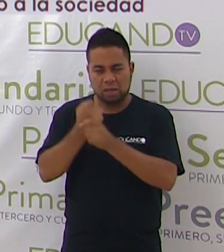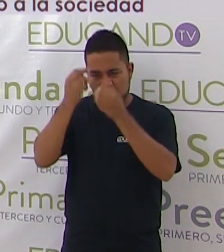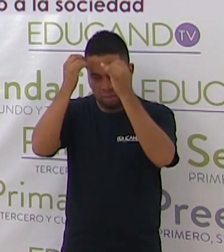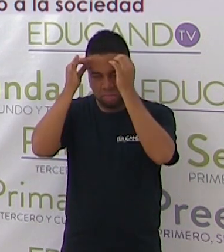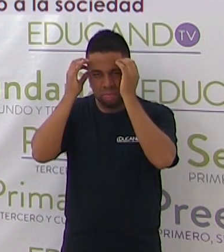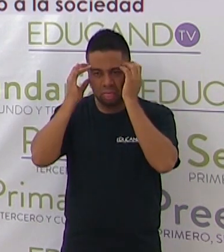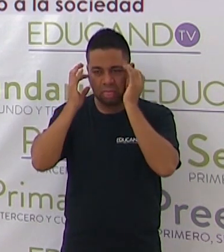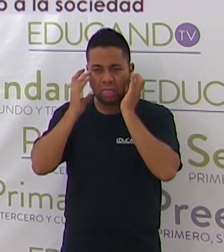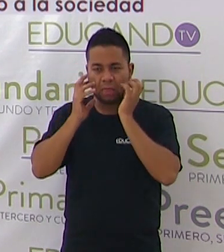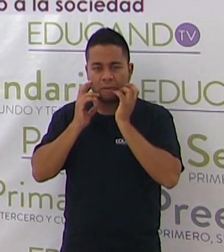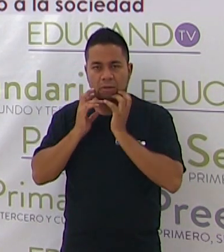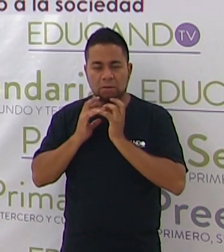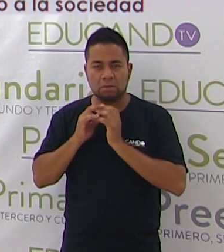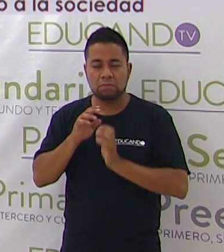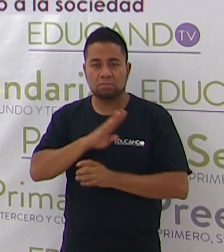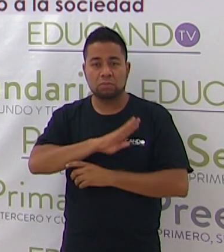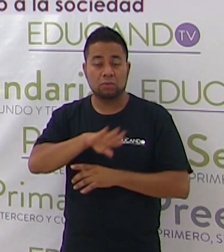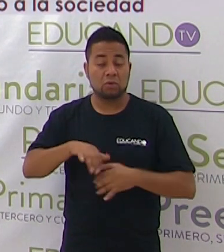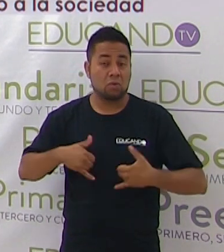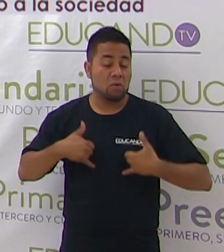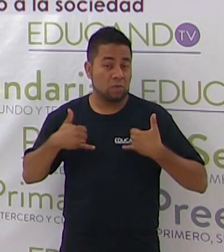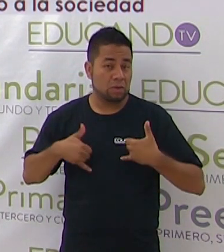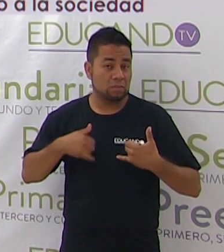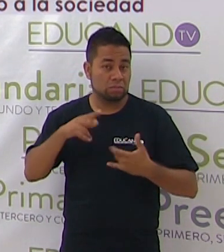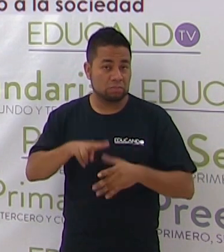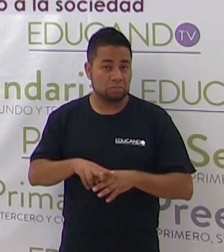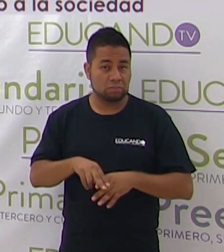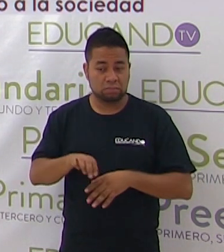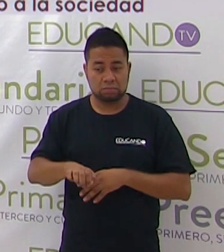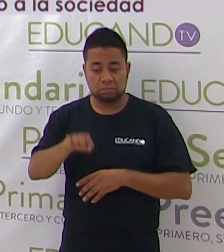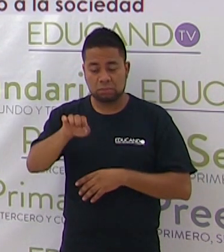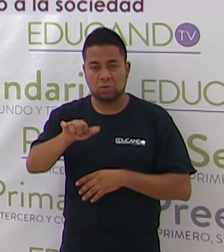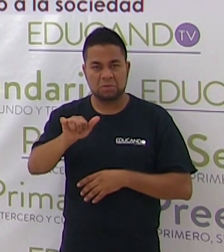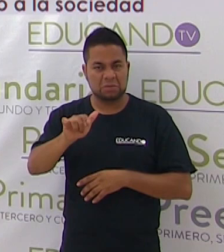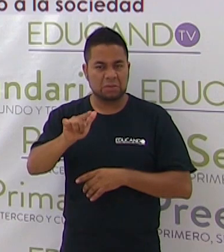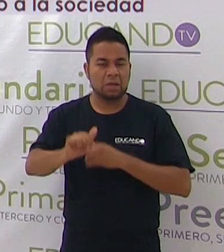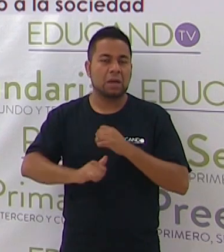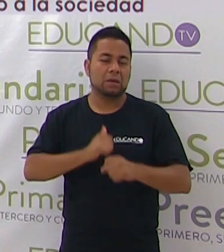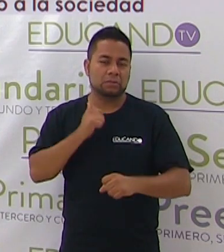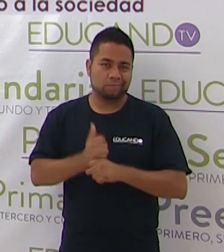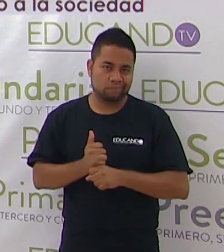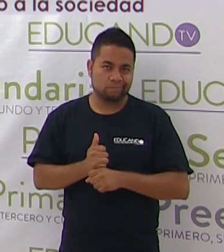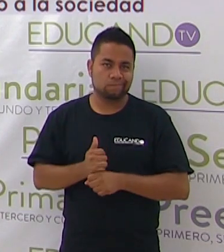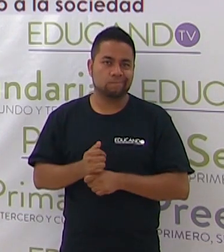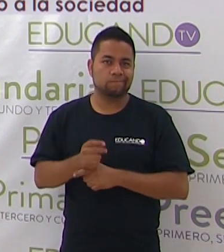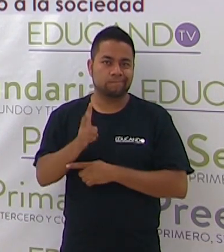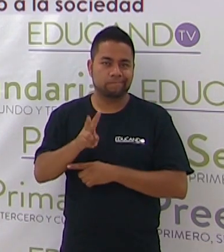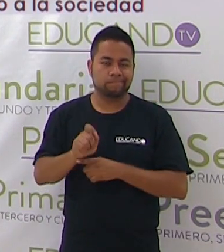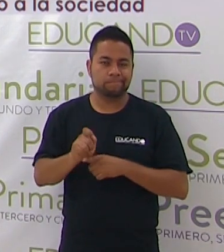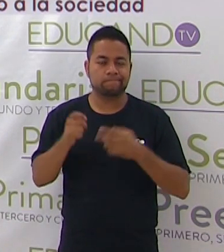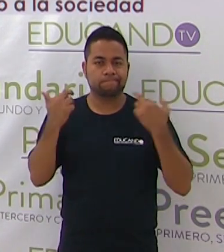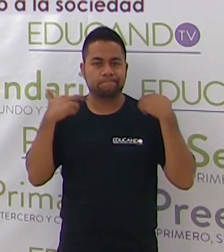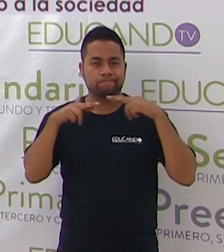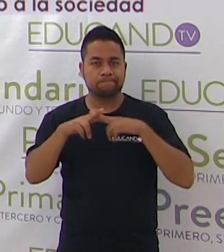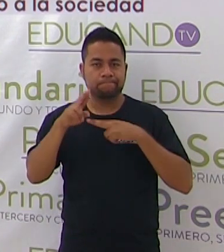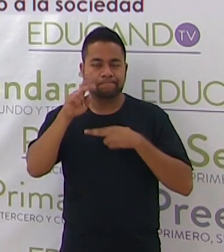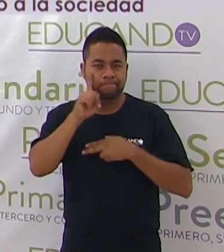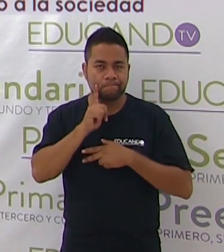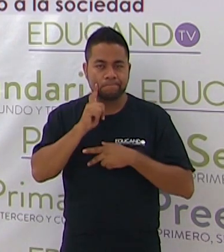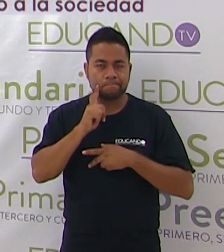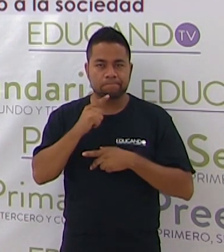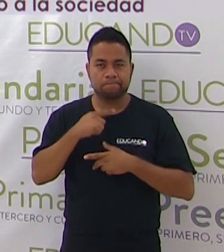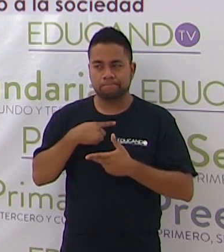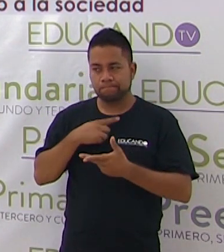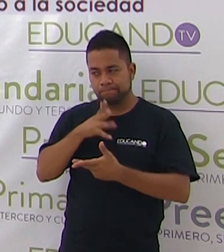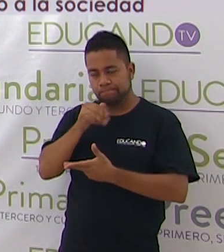cráneoencefálico. Murió joven, con tan solo 12 años. Y lamentablemente la maestra no